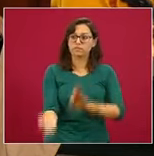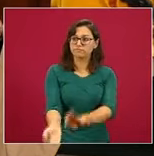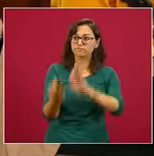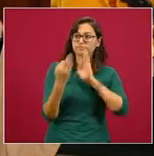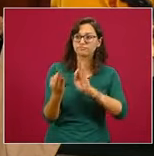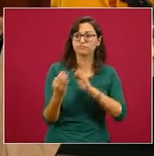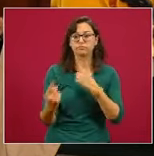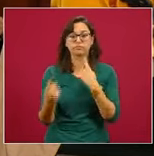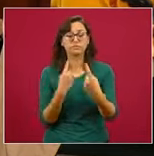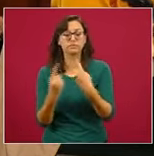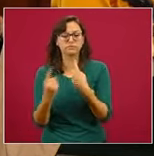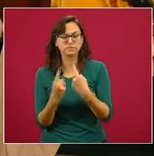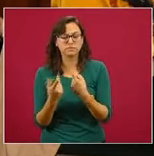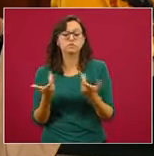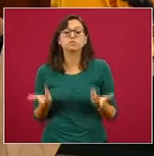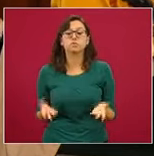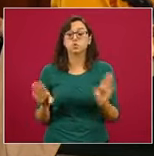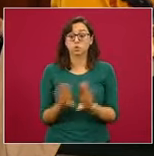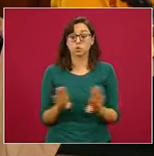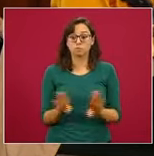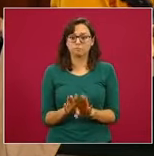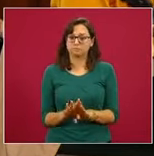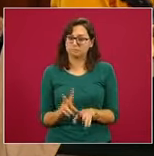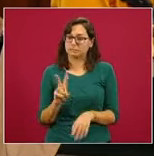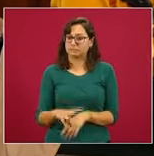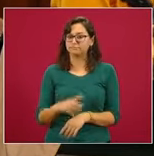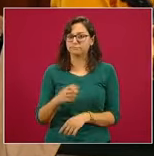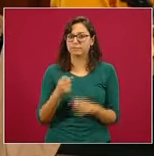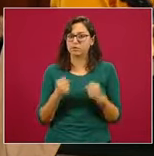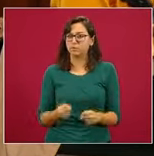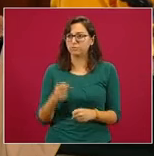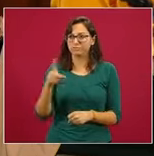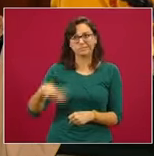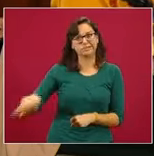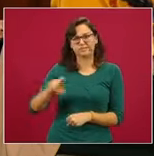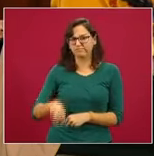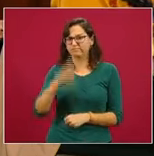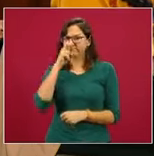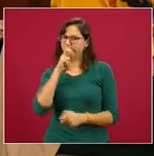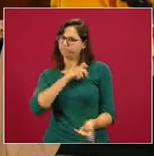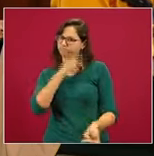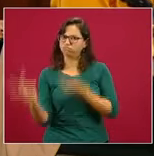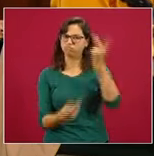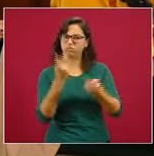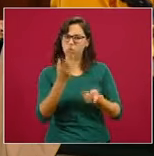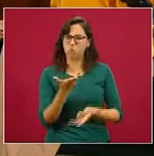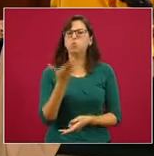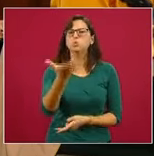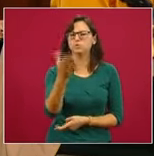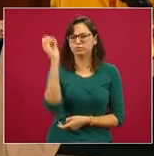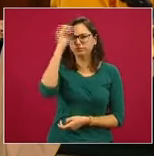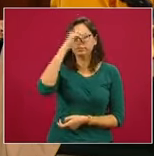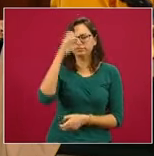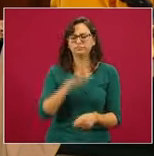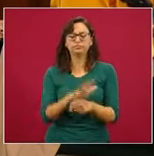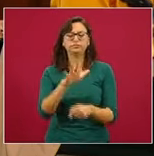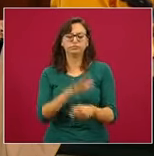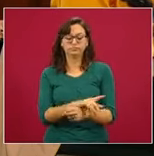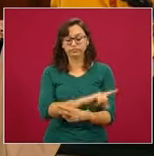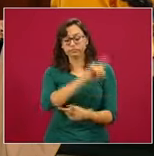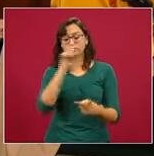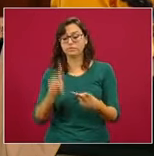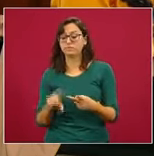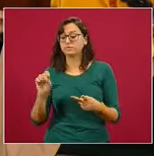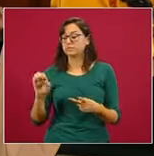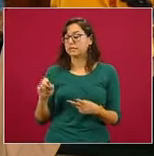ellos, porque pues seguro que va a ser duramente cuestionado. Y la otra, el secretario de Educación Pública anunció que posiblemente en